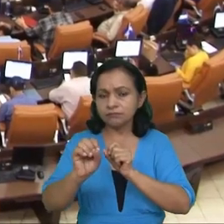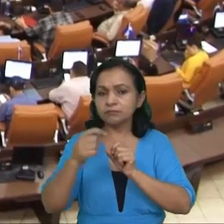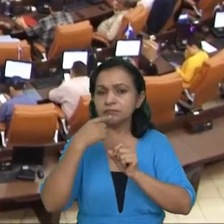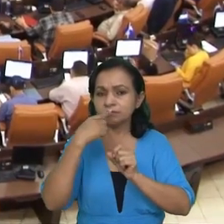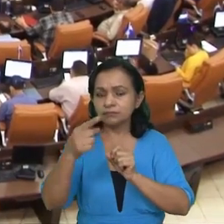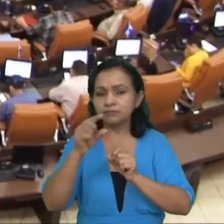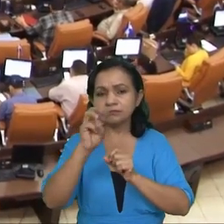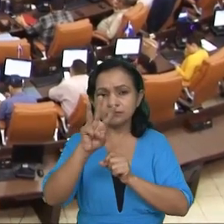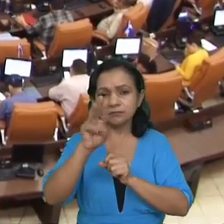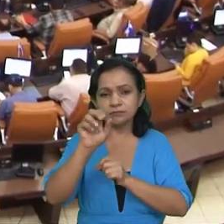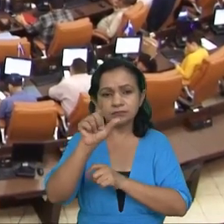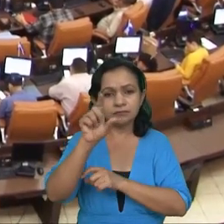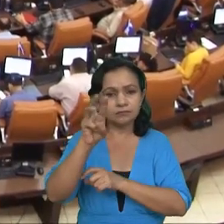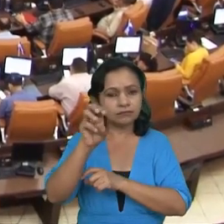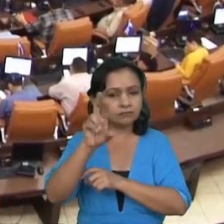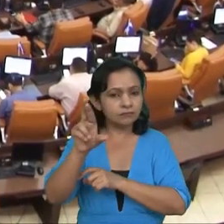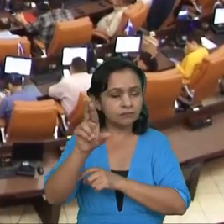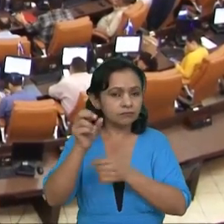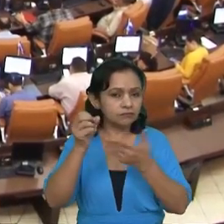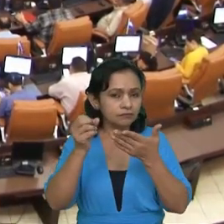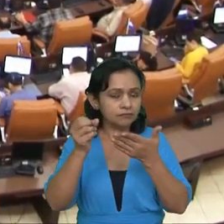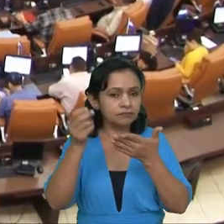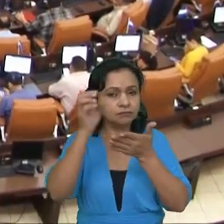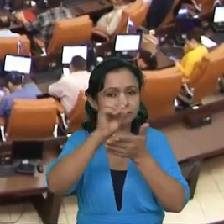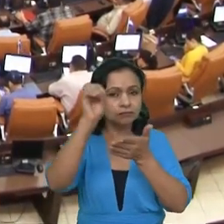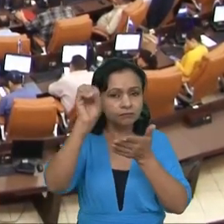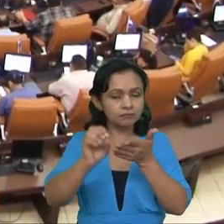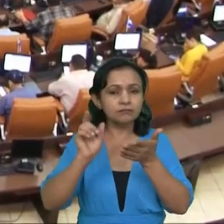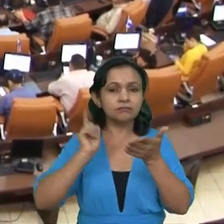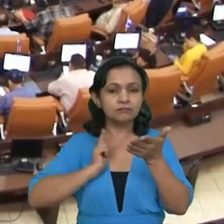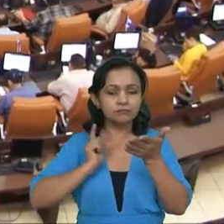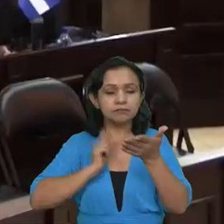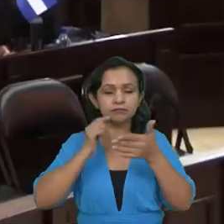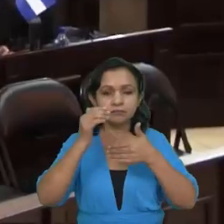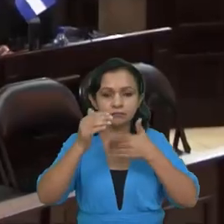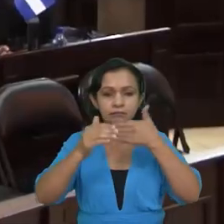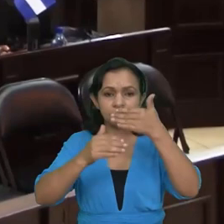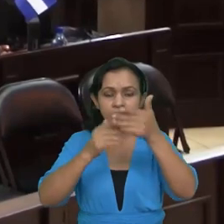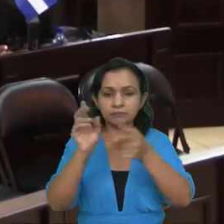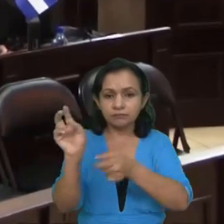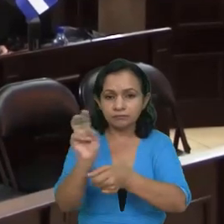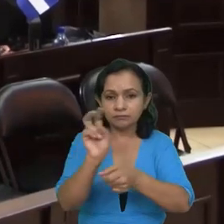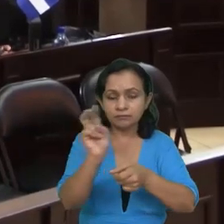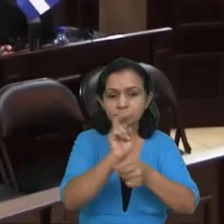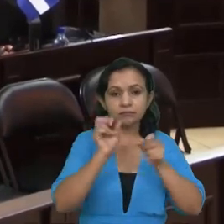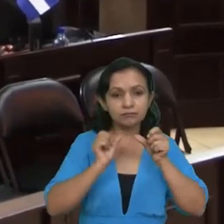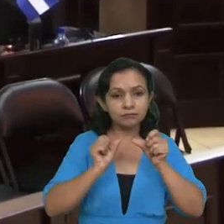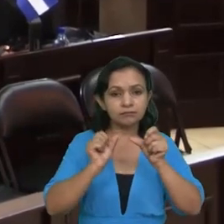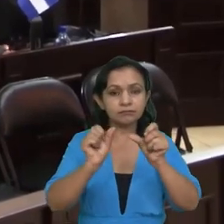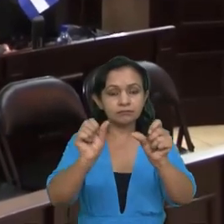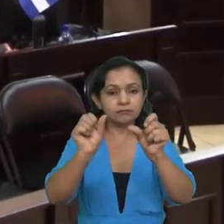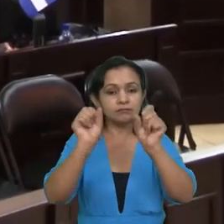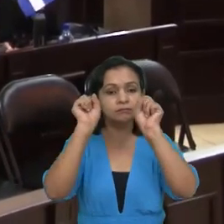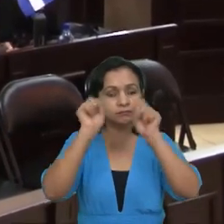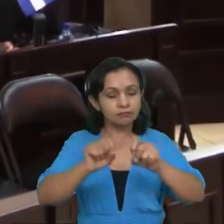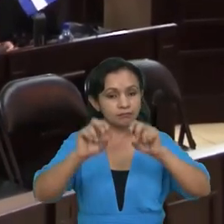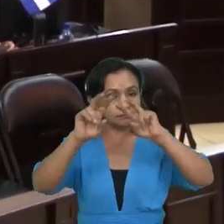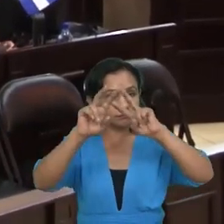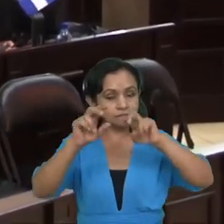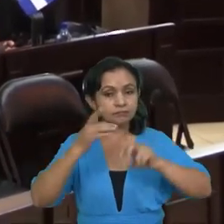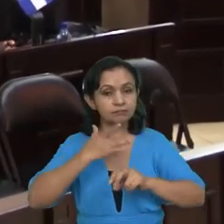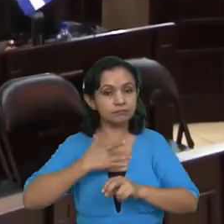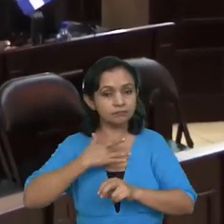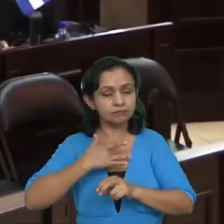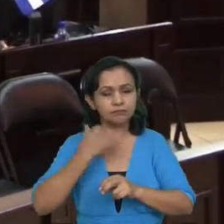también aclaró que la ley de concertación tributaria contempla un proceso de monitoreo y seguimiento a fin de analizar la necesidad